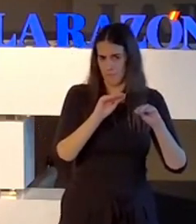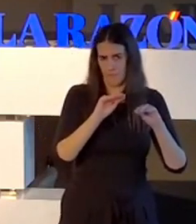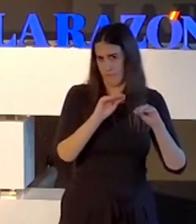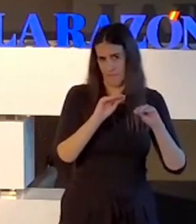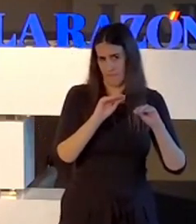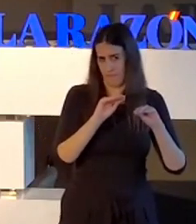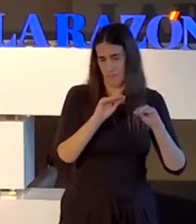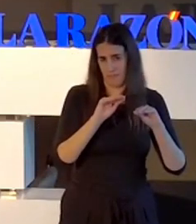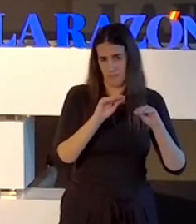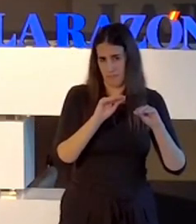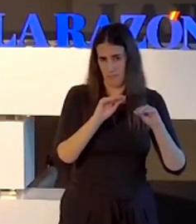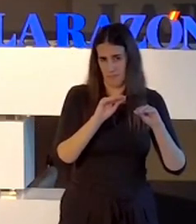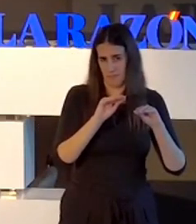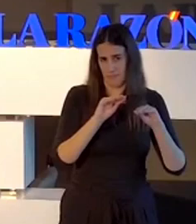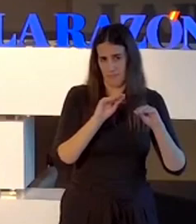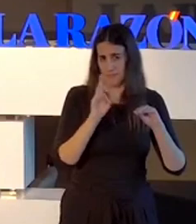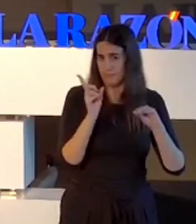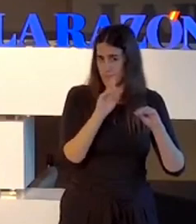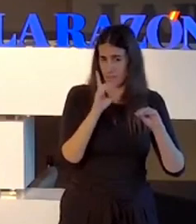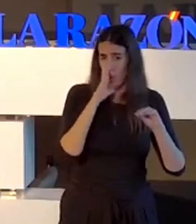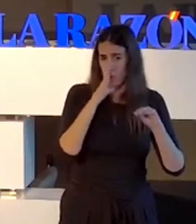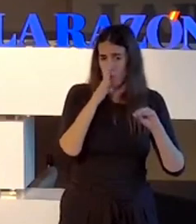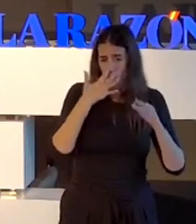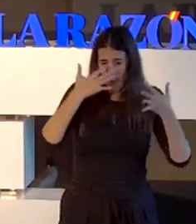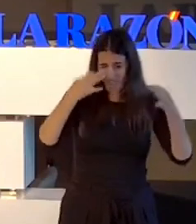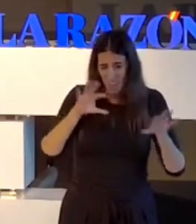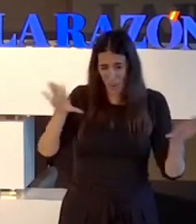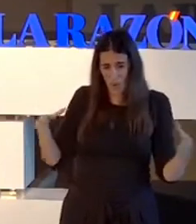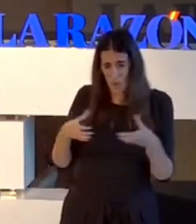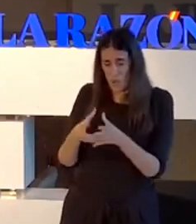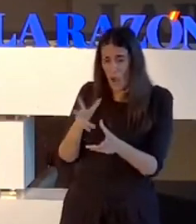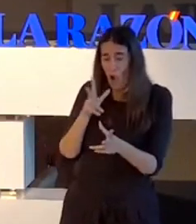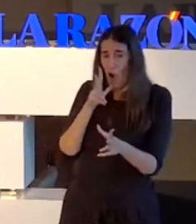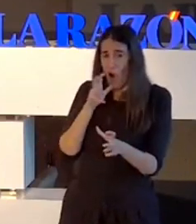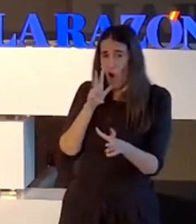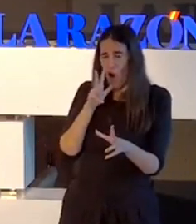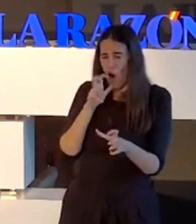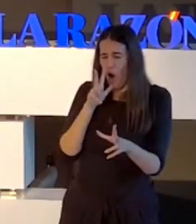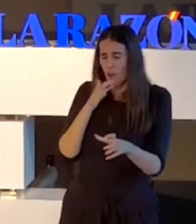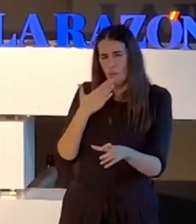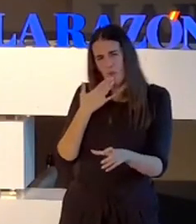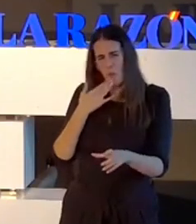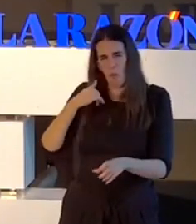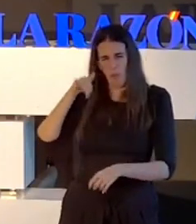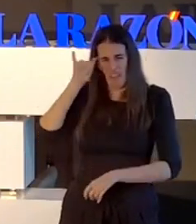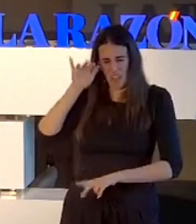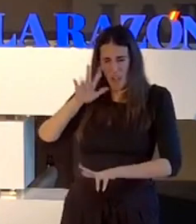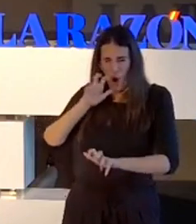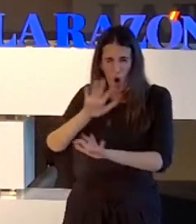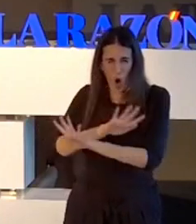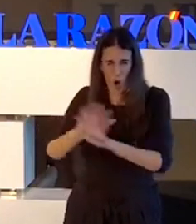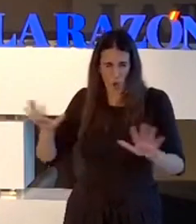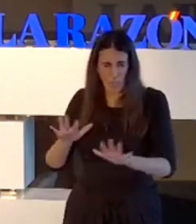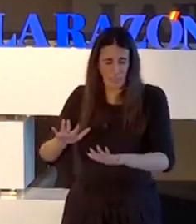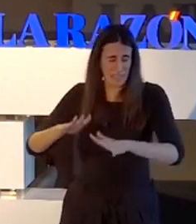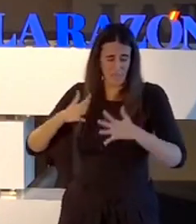vida no dejemos que el lado oscuro negro satánico atroz